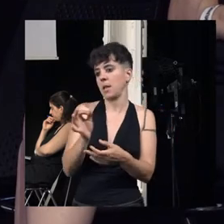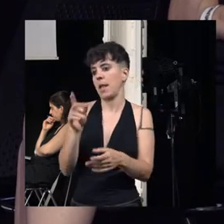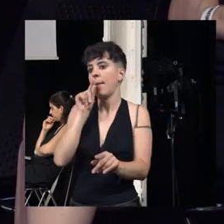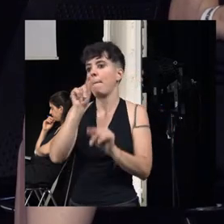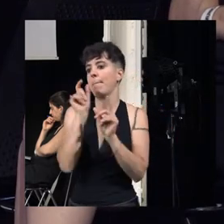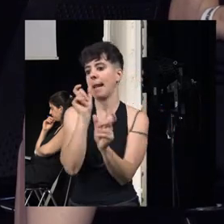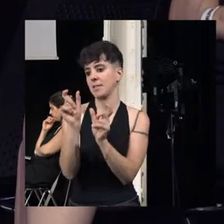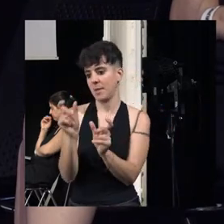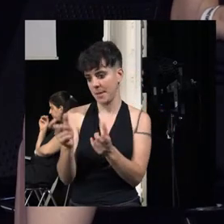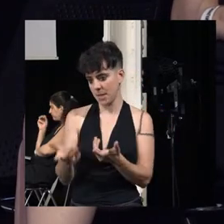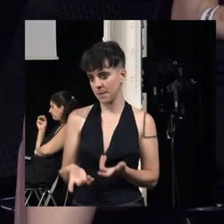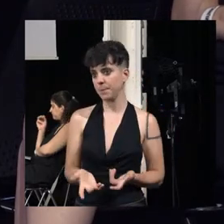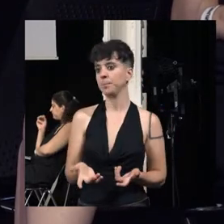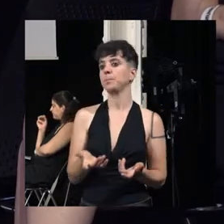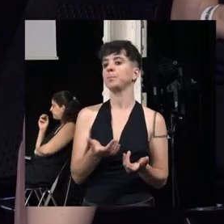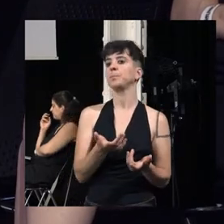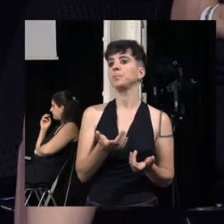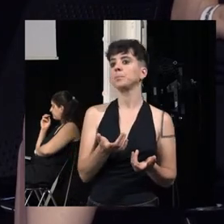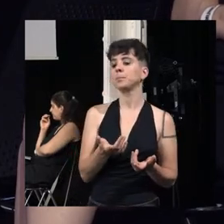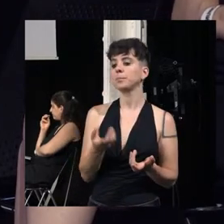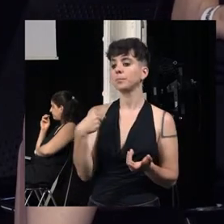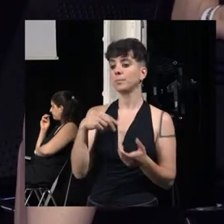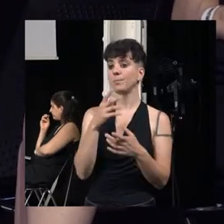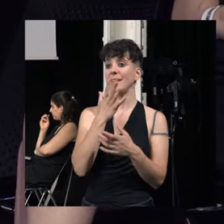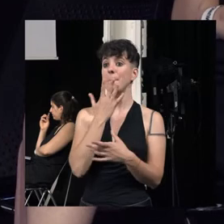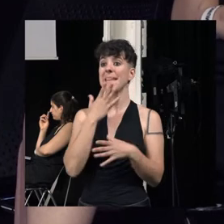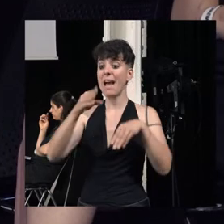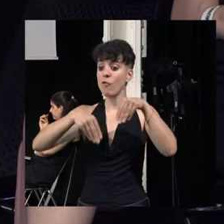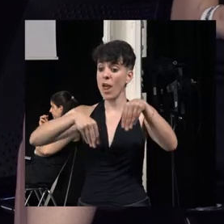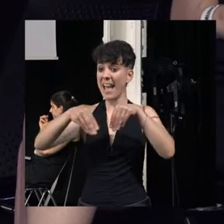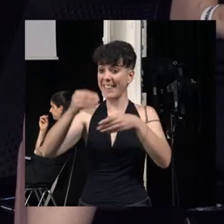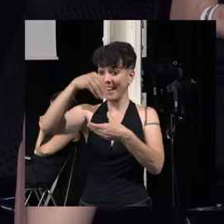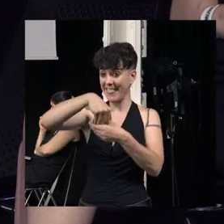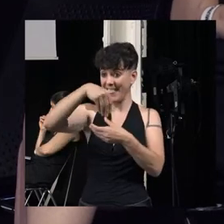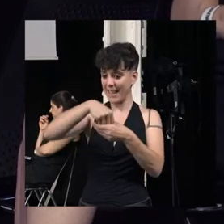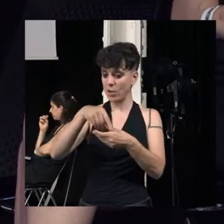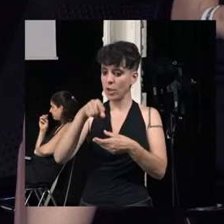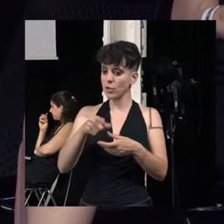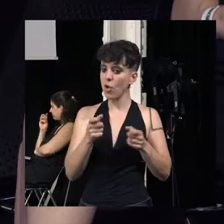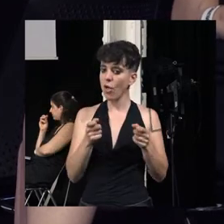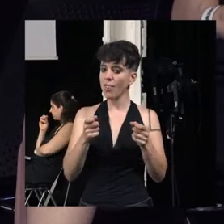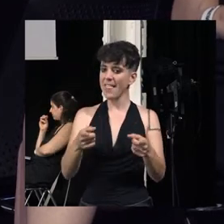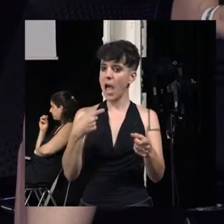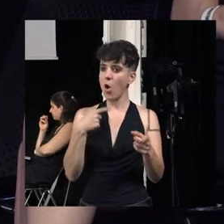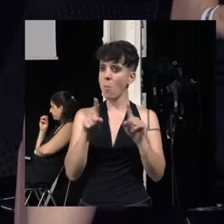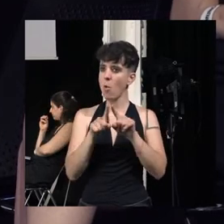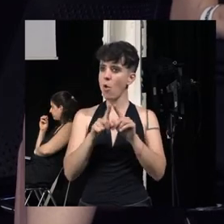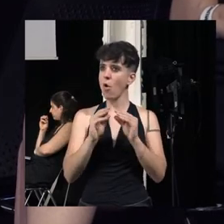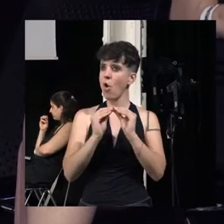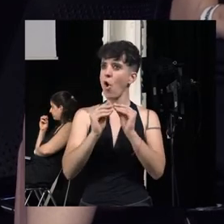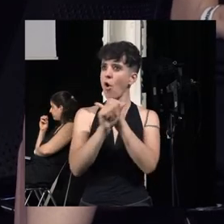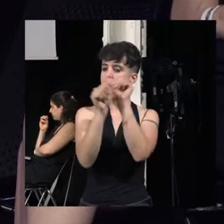Cierre de cita. Una promesa que, ubicada dentro de la metáfora del ajedrez, podría dar pie a una configuración que nos permitiese, por